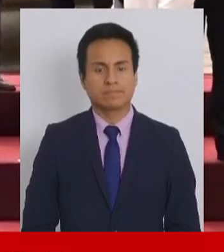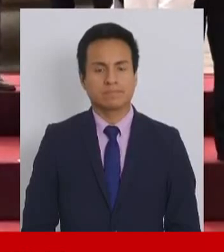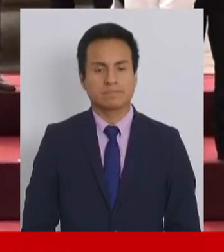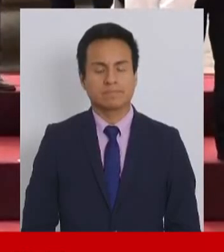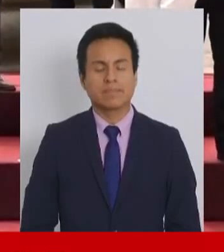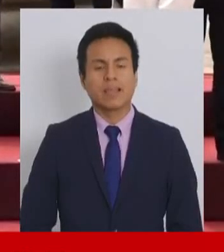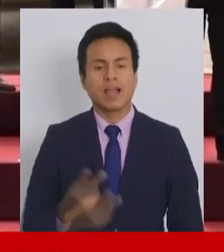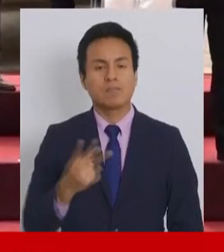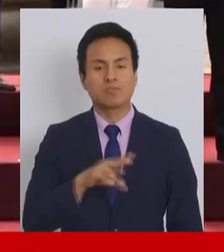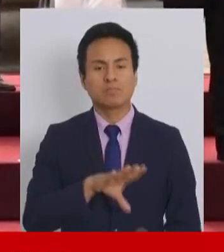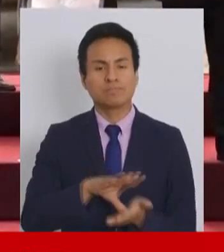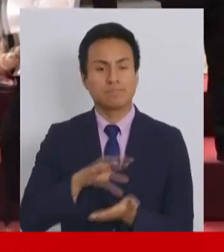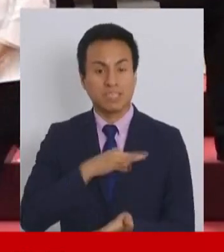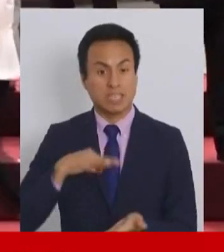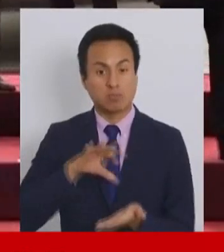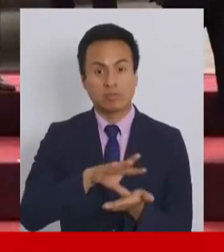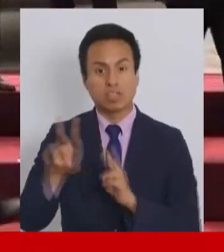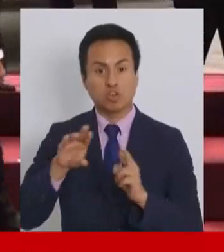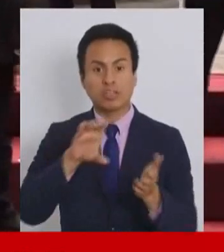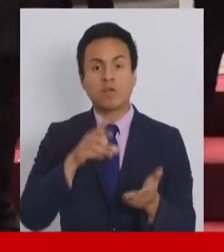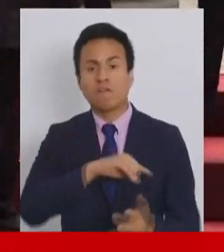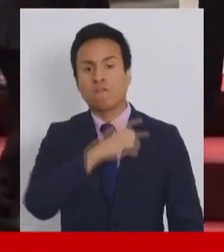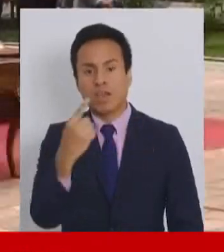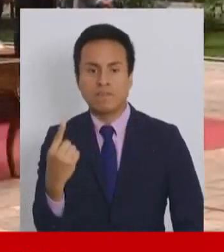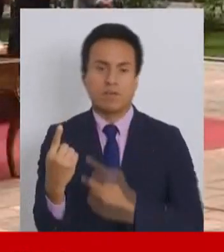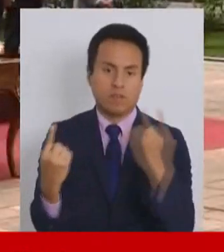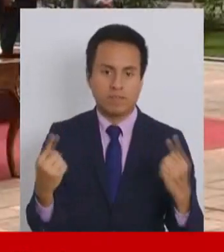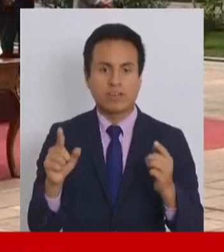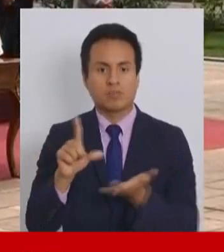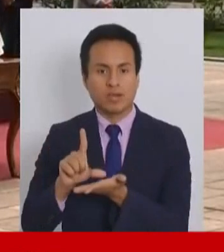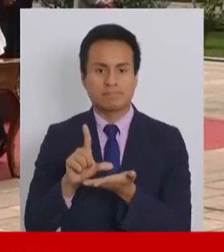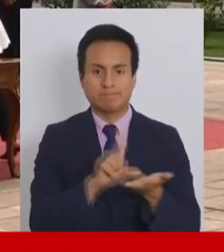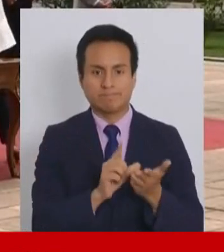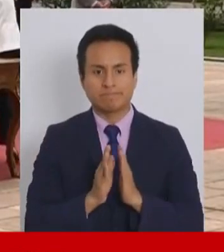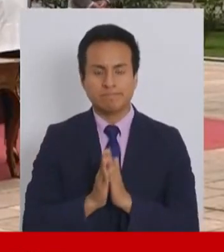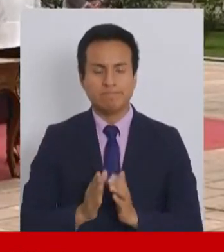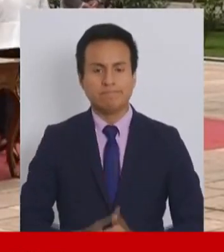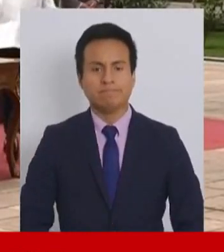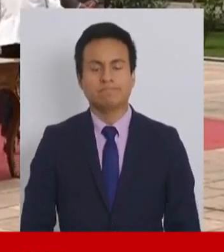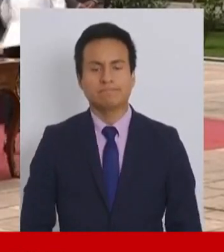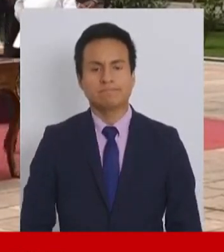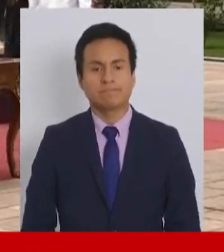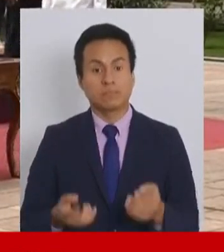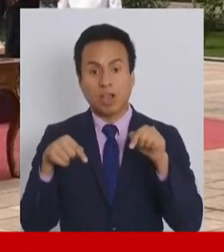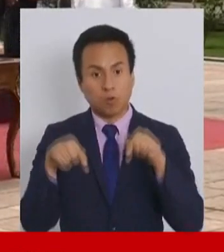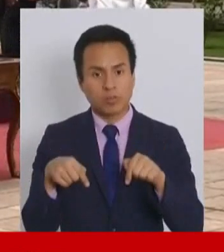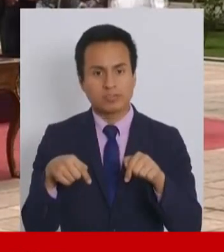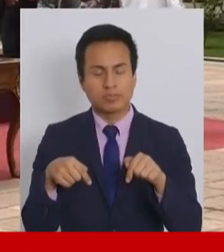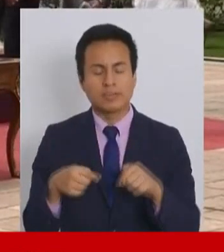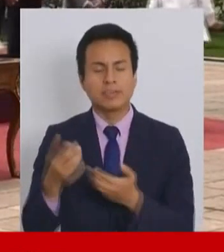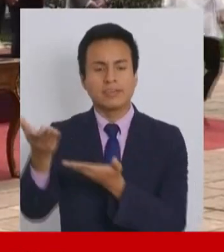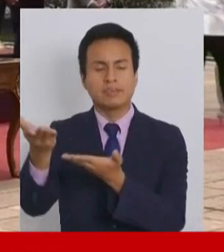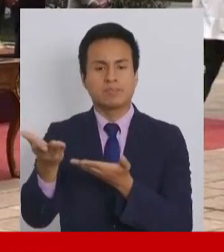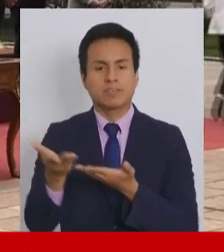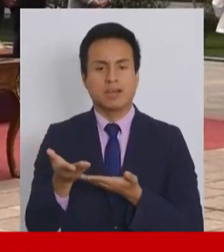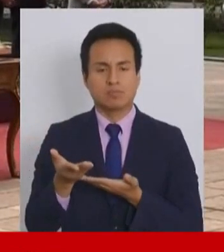de conducir ambos entre ambos países. A su ubicación, por favor. La serie de acuerdos bilaterales, comerciales,